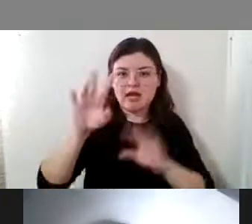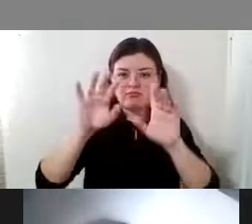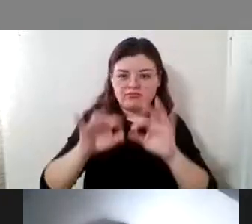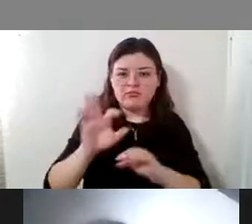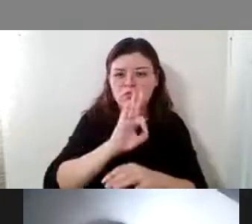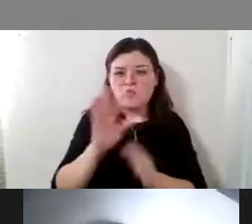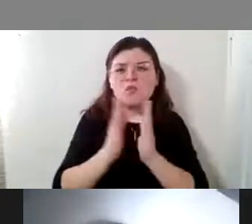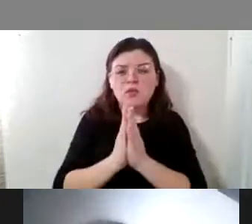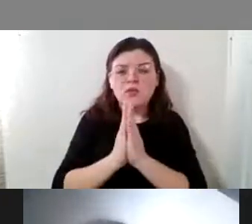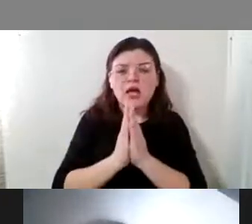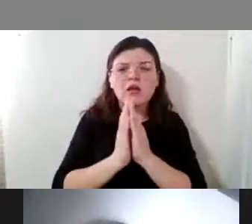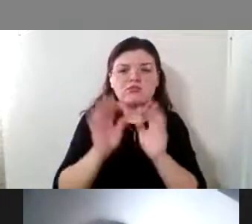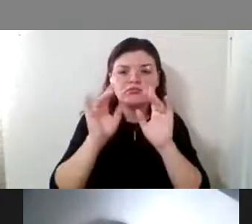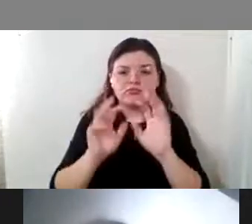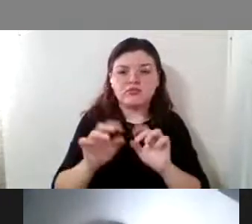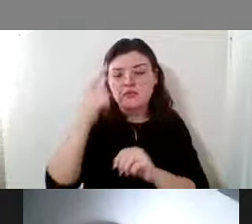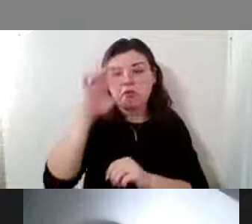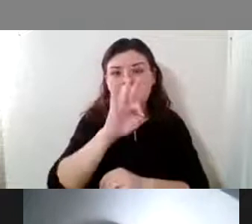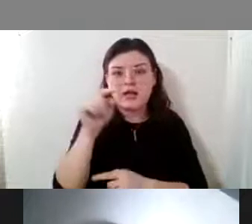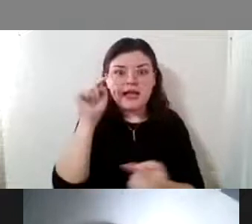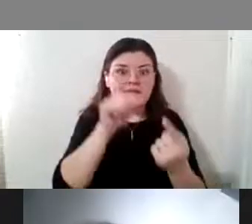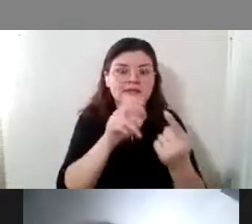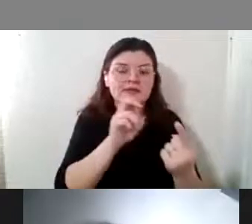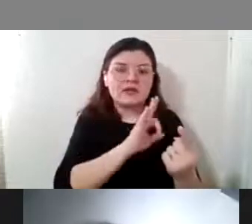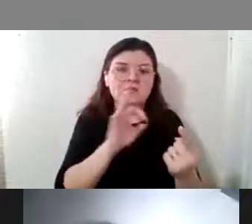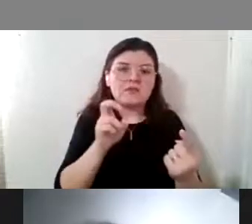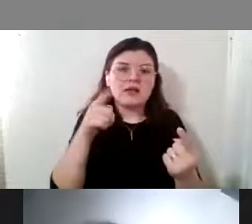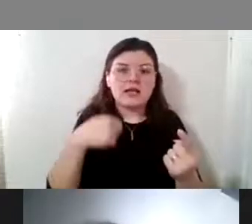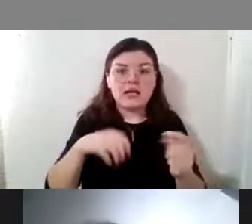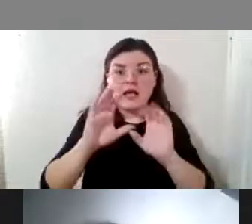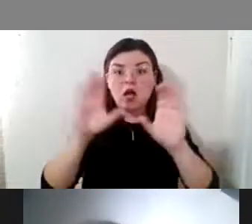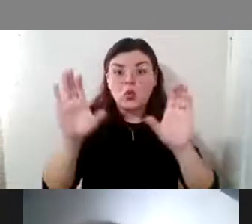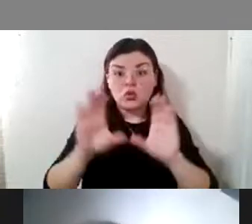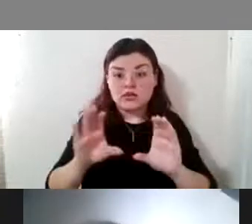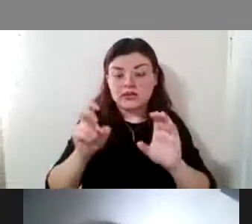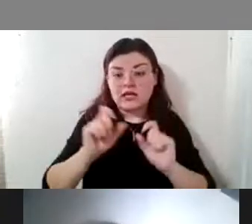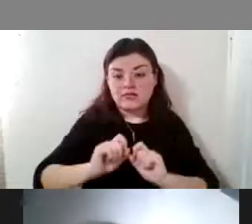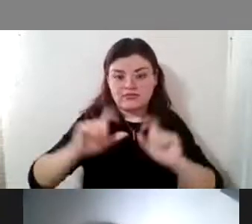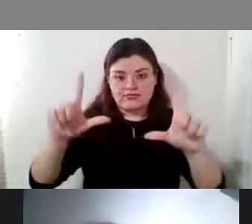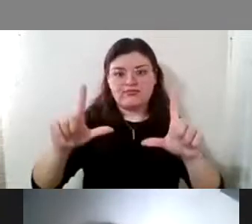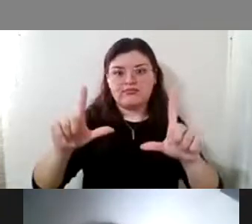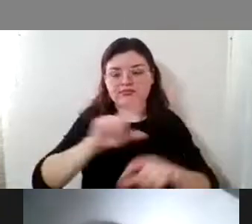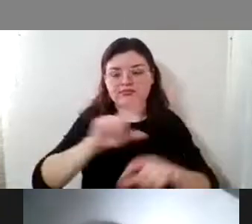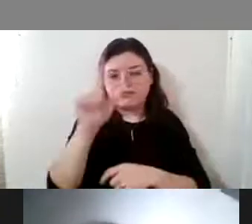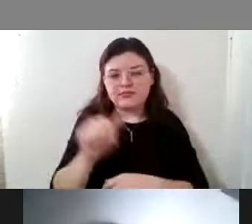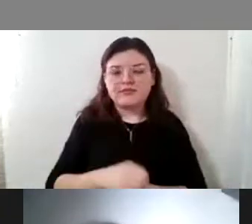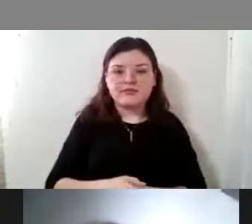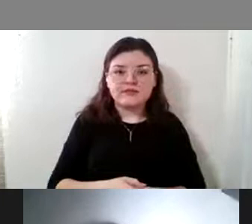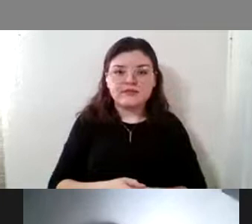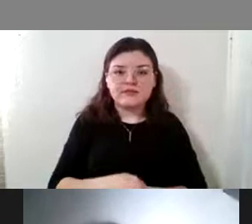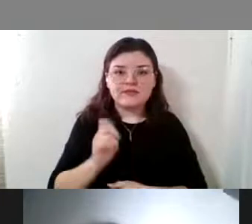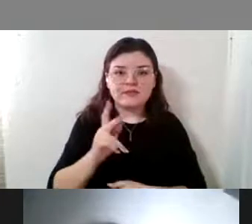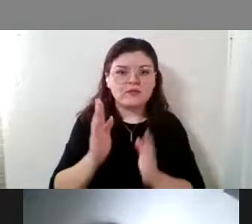contestarla, ya que por medio de esta es que se van a expedir las constancias. De cualquier manera, ahí se las